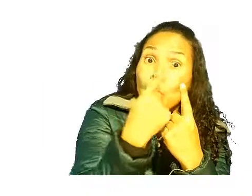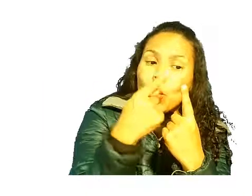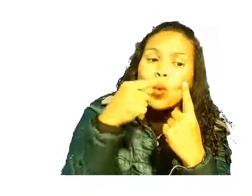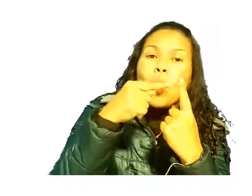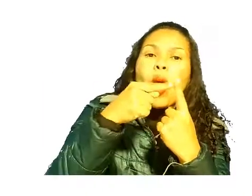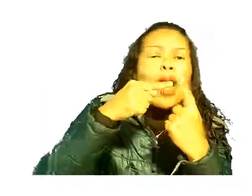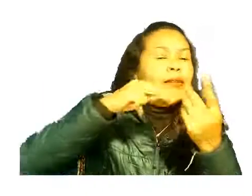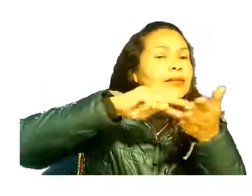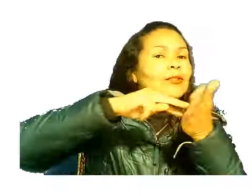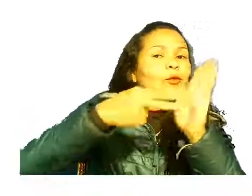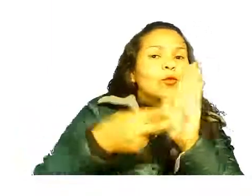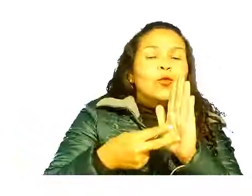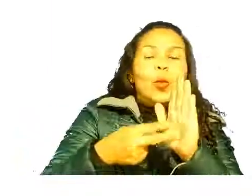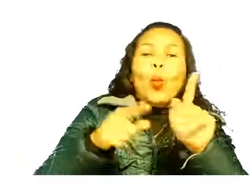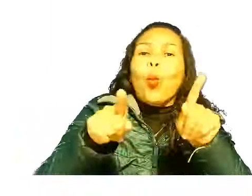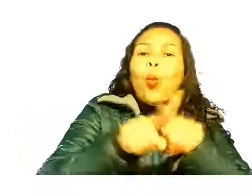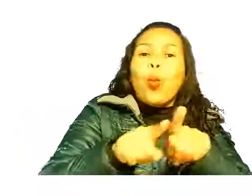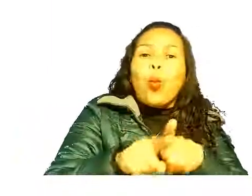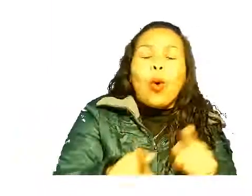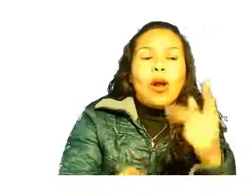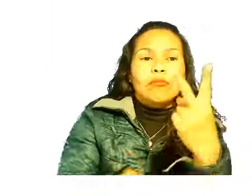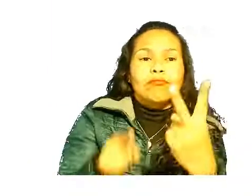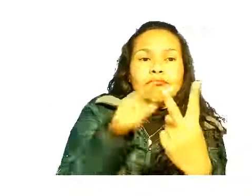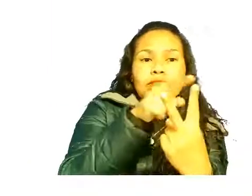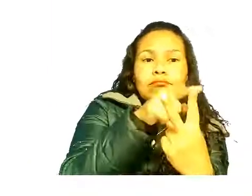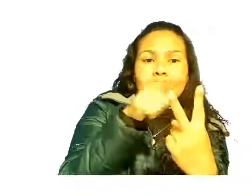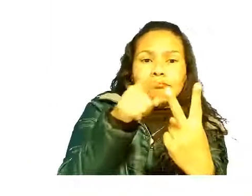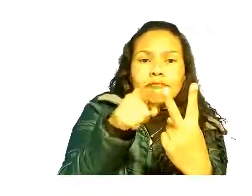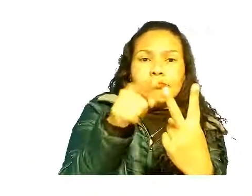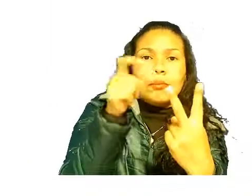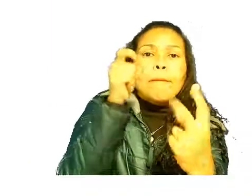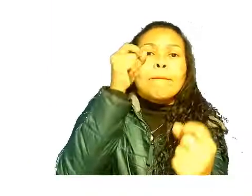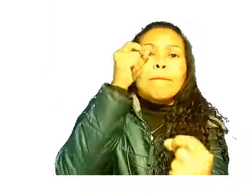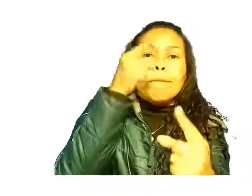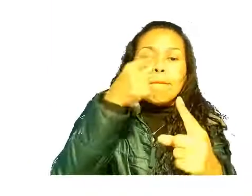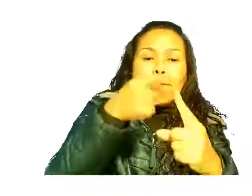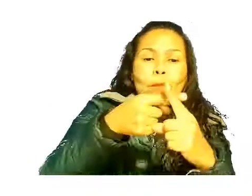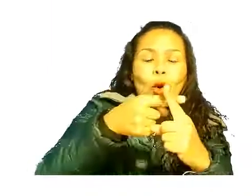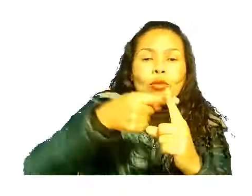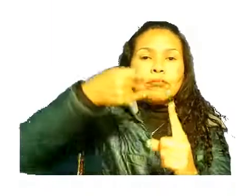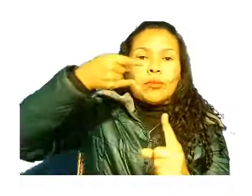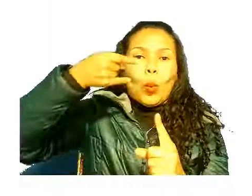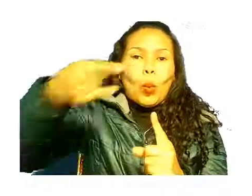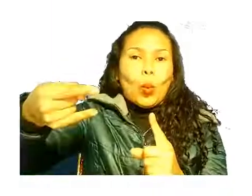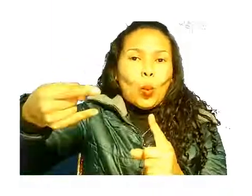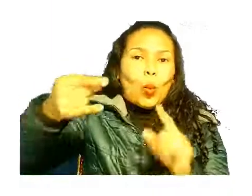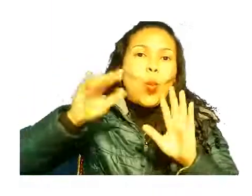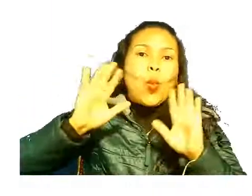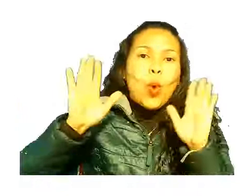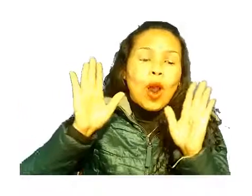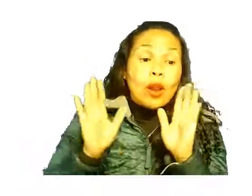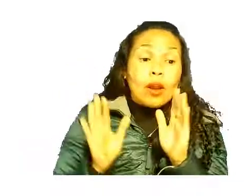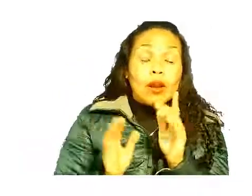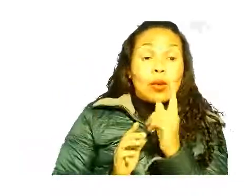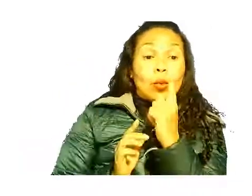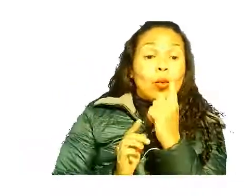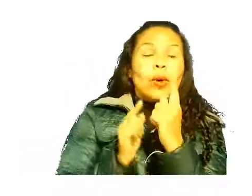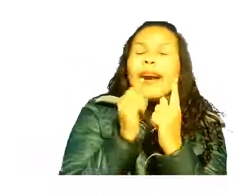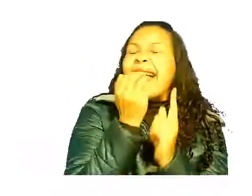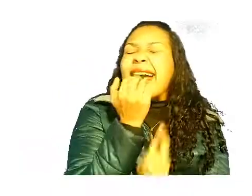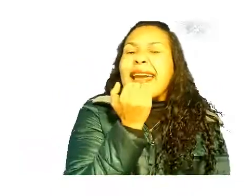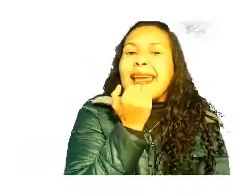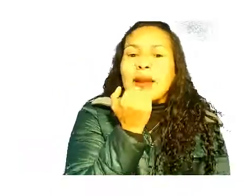expresar como producto de dos o más factores. Si lo estamos hablando en términos numéricos, podemos ver